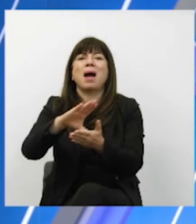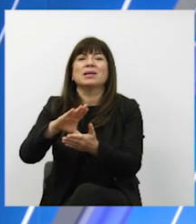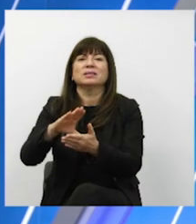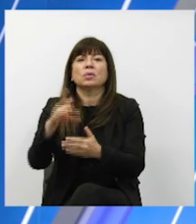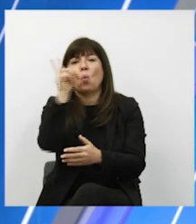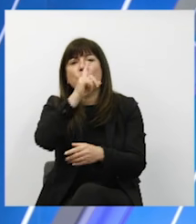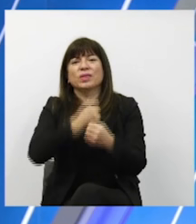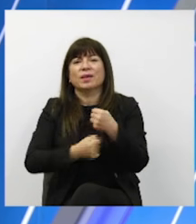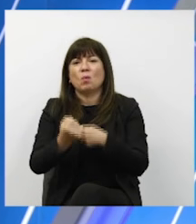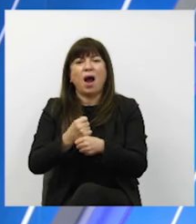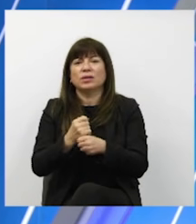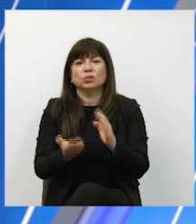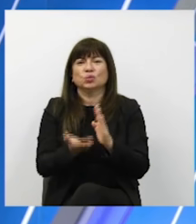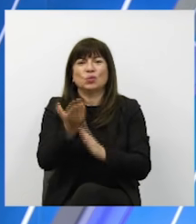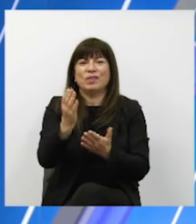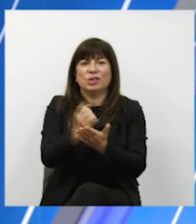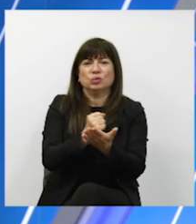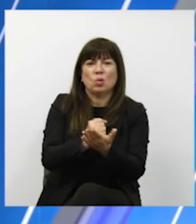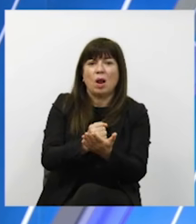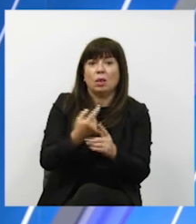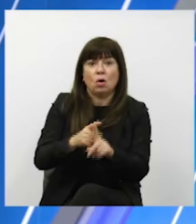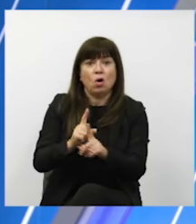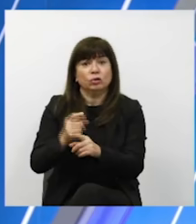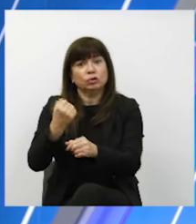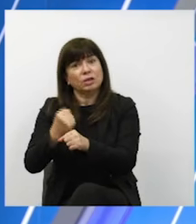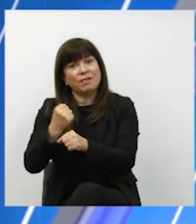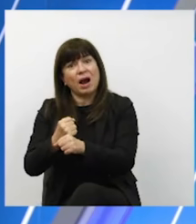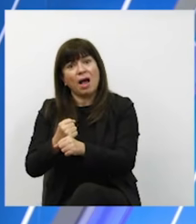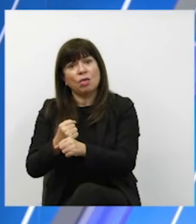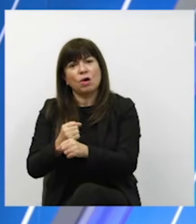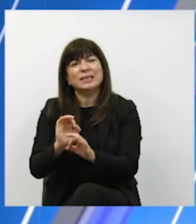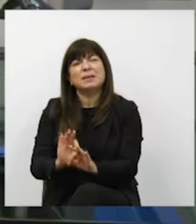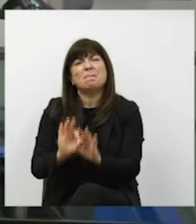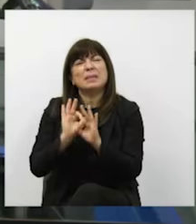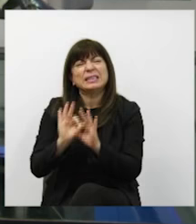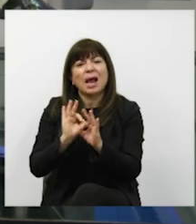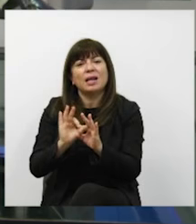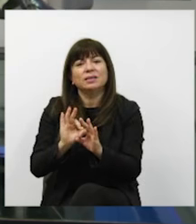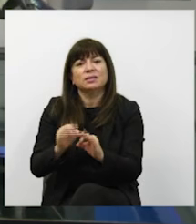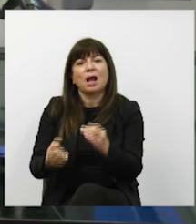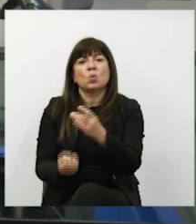en los últimos años, mientras otros trabajadores especializados en las nuevas tecnologías,